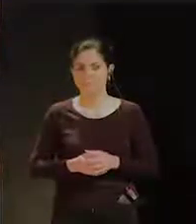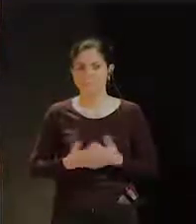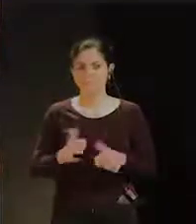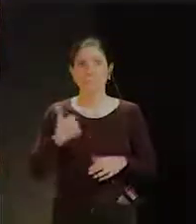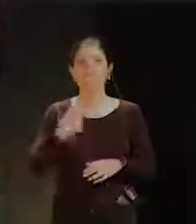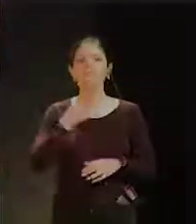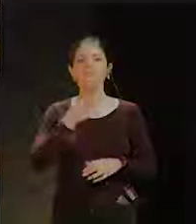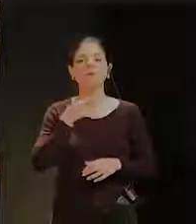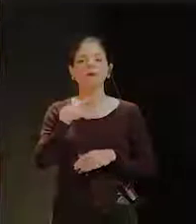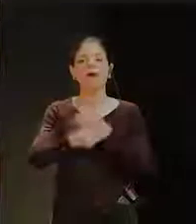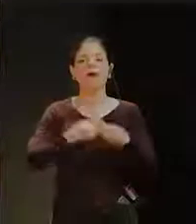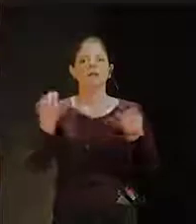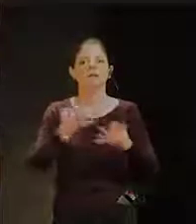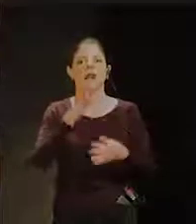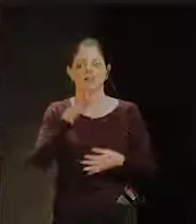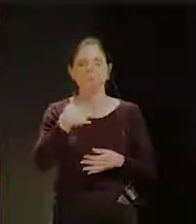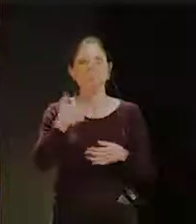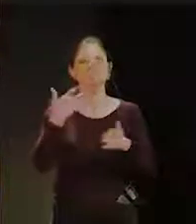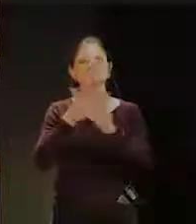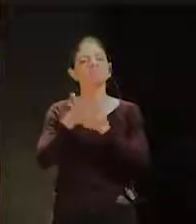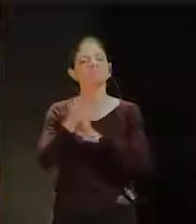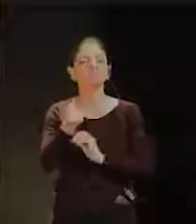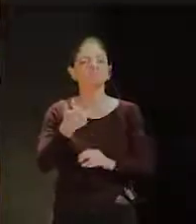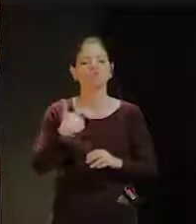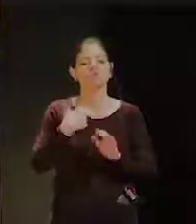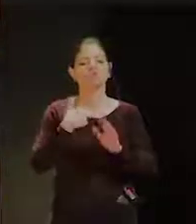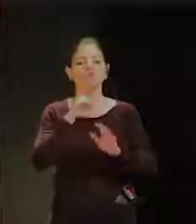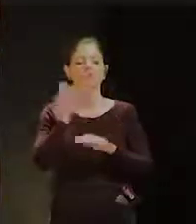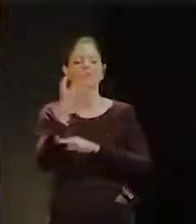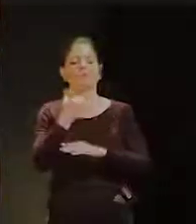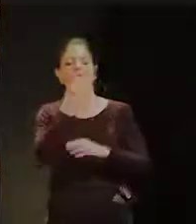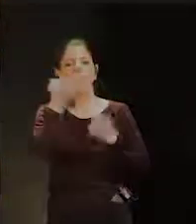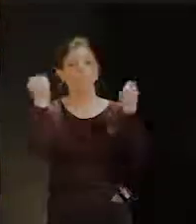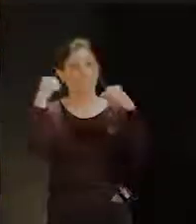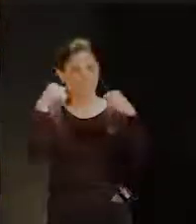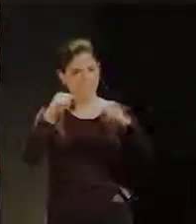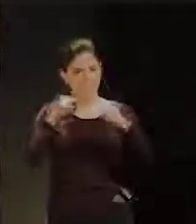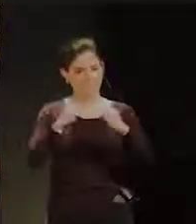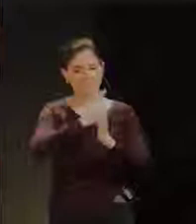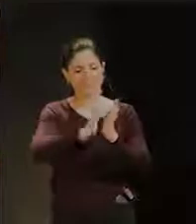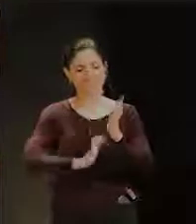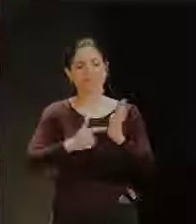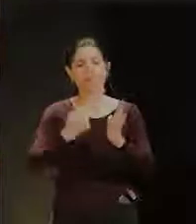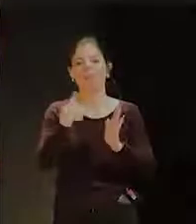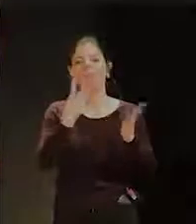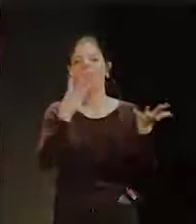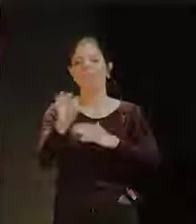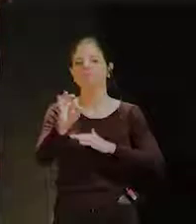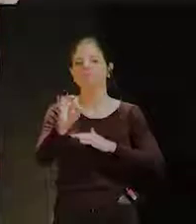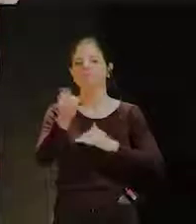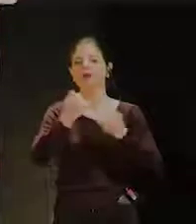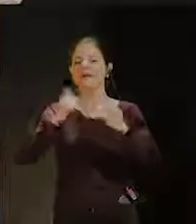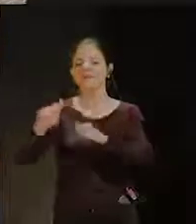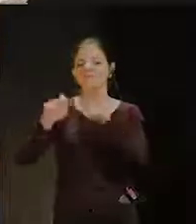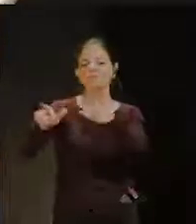Bueno, lo que me gustaría hacer ahora es hablar un poco sobre nuestra Carta de Buenas Prácticas. Más de 180